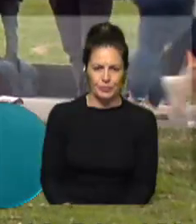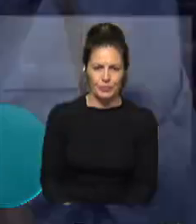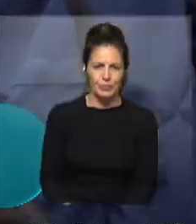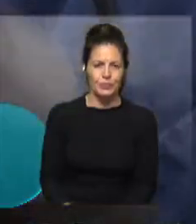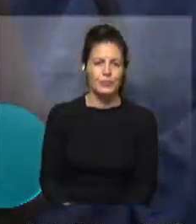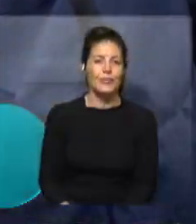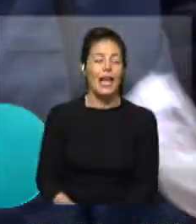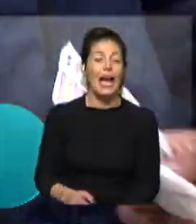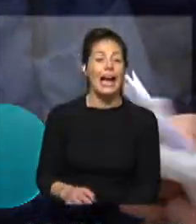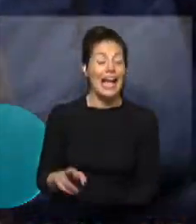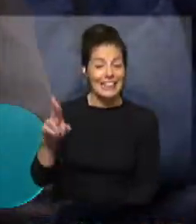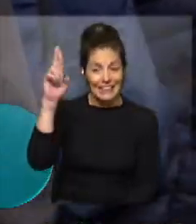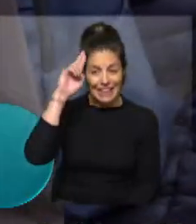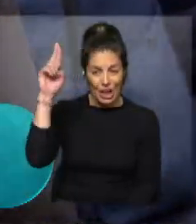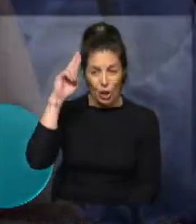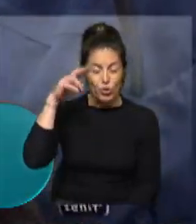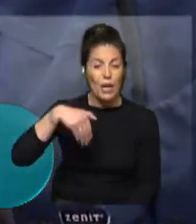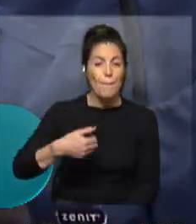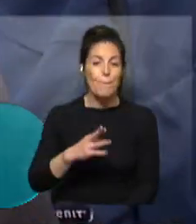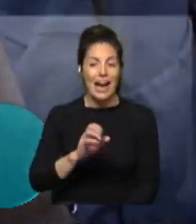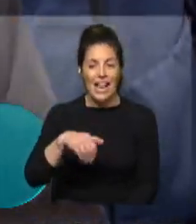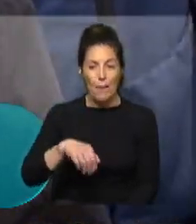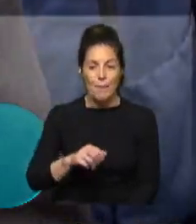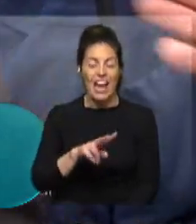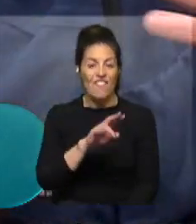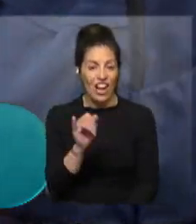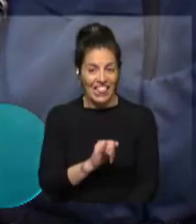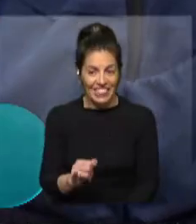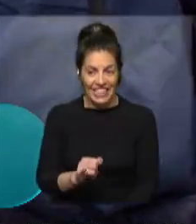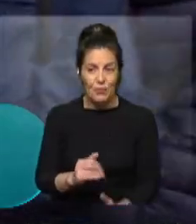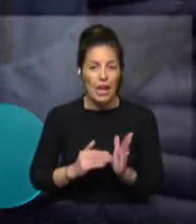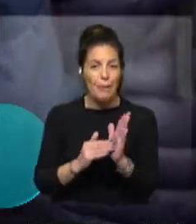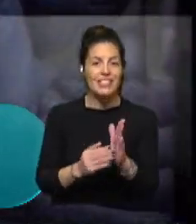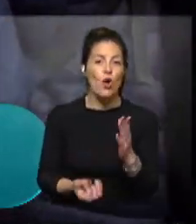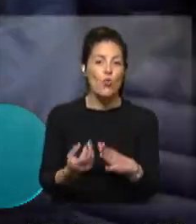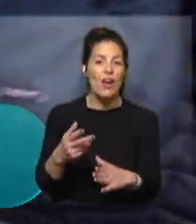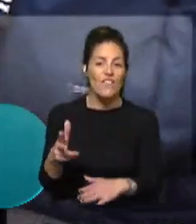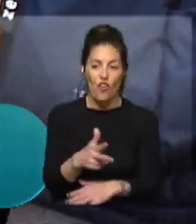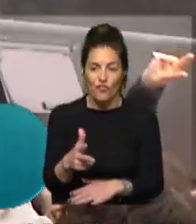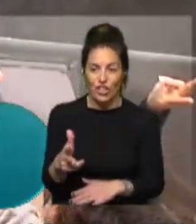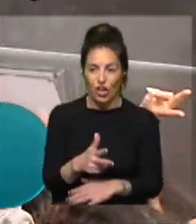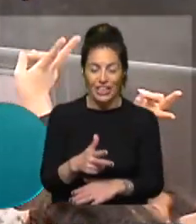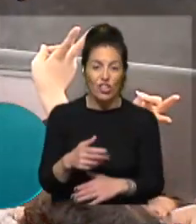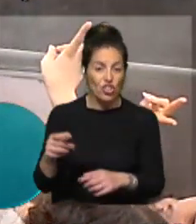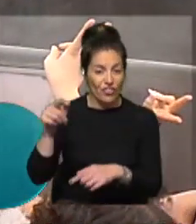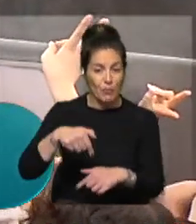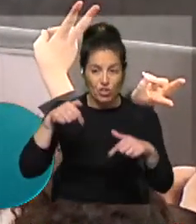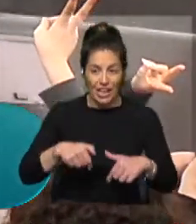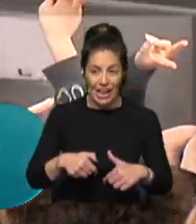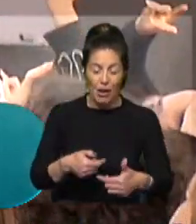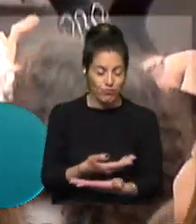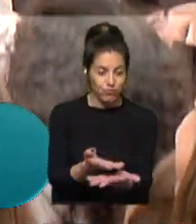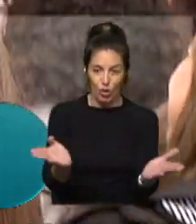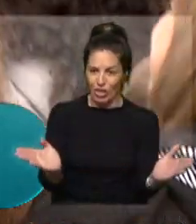Entonces, Marama y Matías Valdés van a presentar un nuevo videoclip y nosotros vinimos hasta aquí, por supuesto, y acá está el informe, míralo.